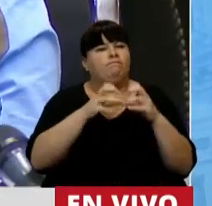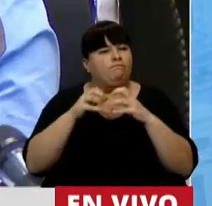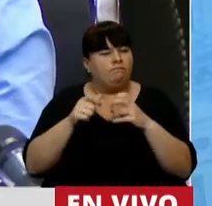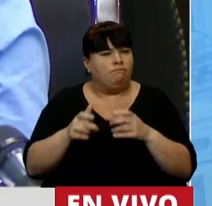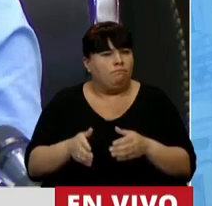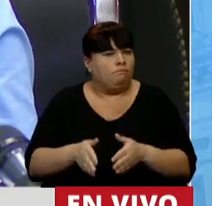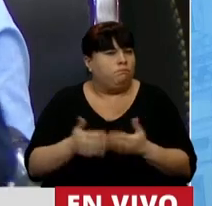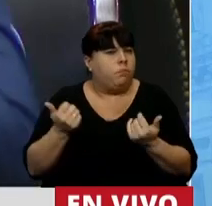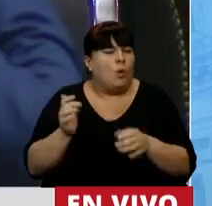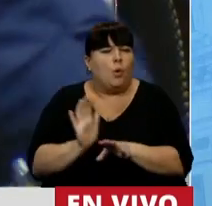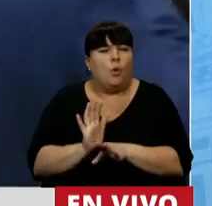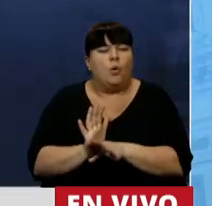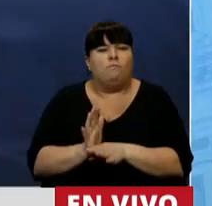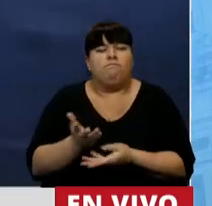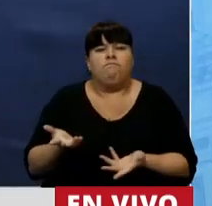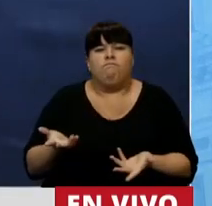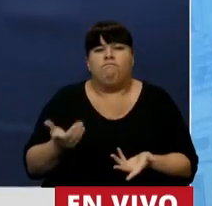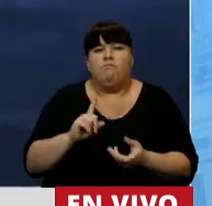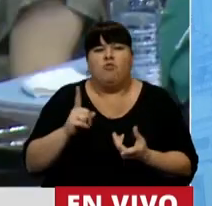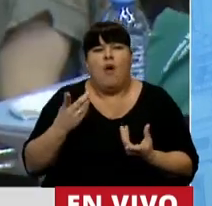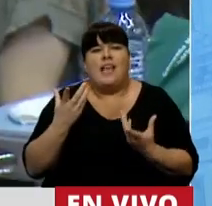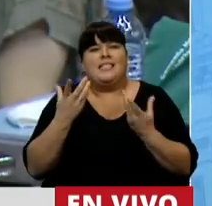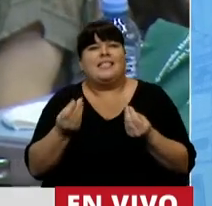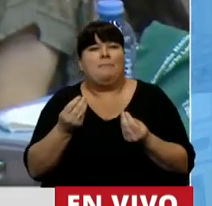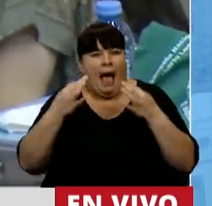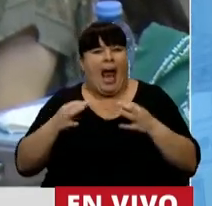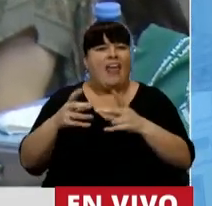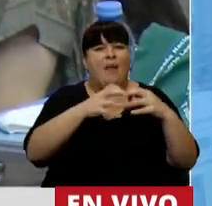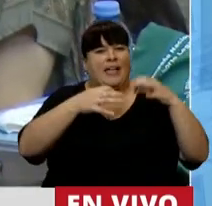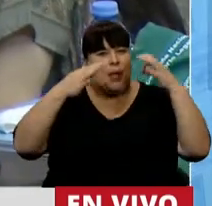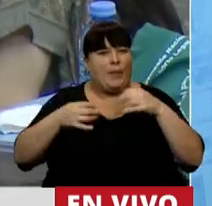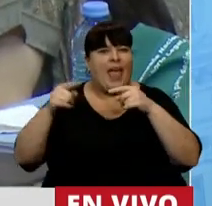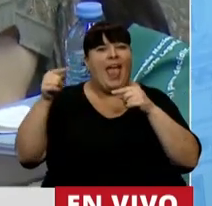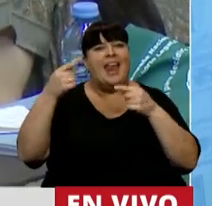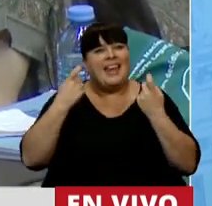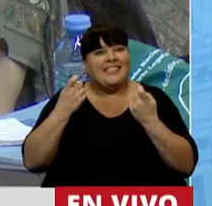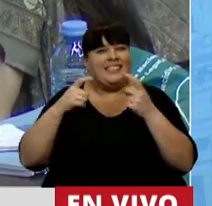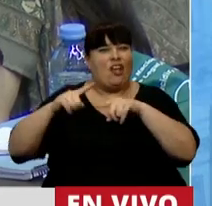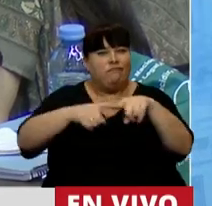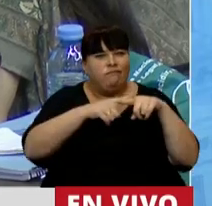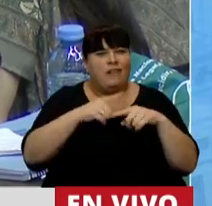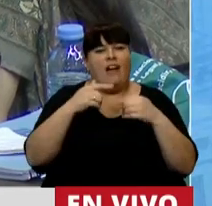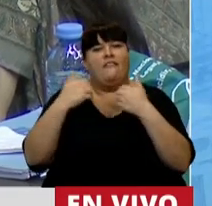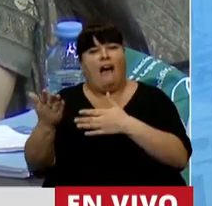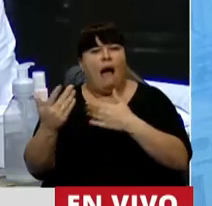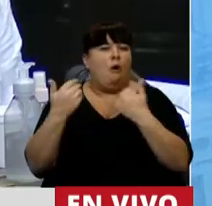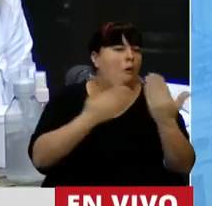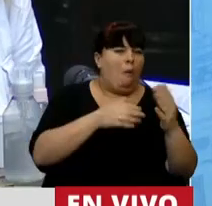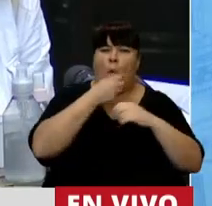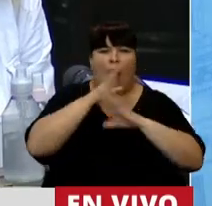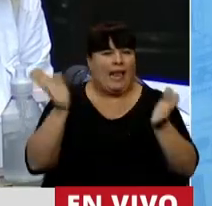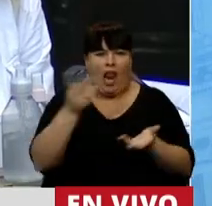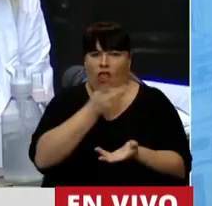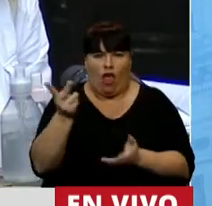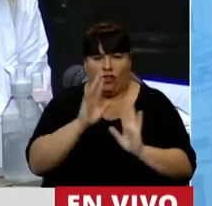una velocidad que no aporta la sana discusión que nos merecemos todos, de lo de un lado y lo de los otros, de los